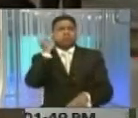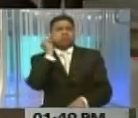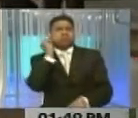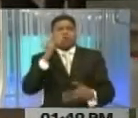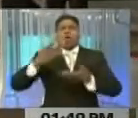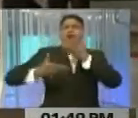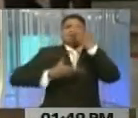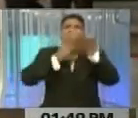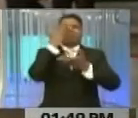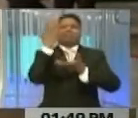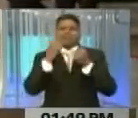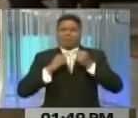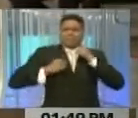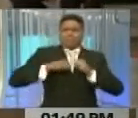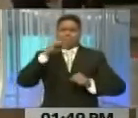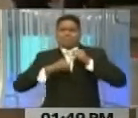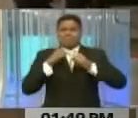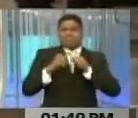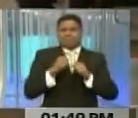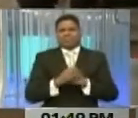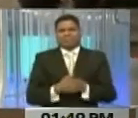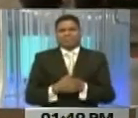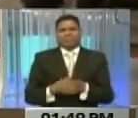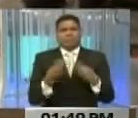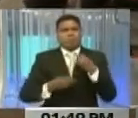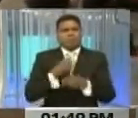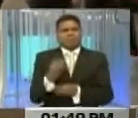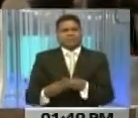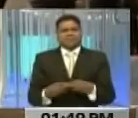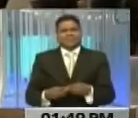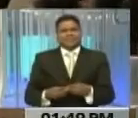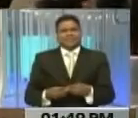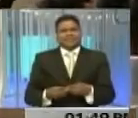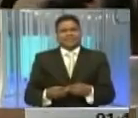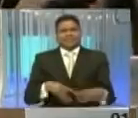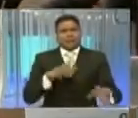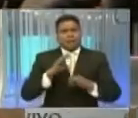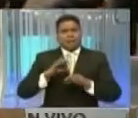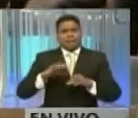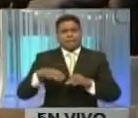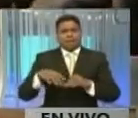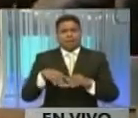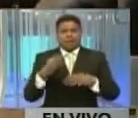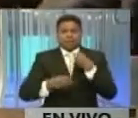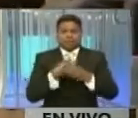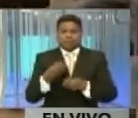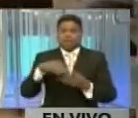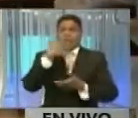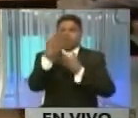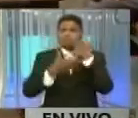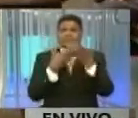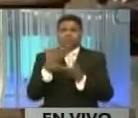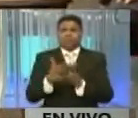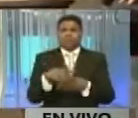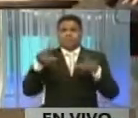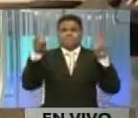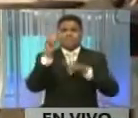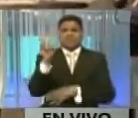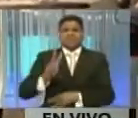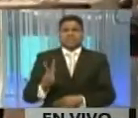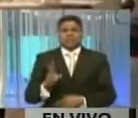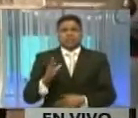criolla, que es una pieza ícono de la producción musical venezolana, que hace en